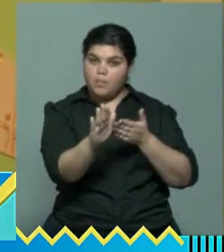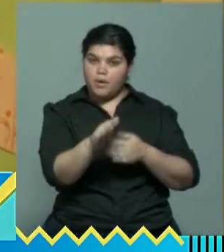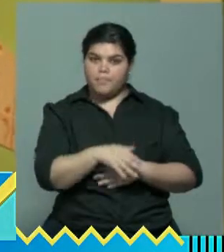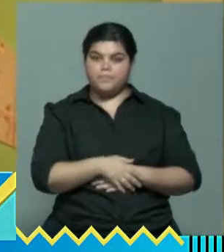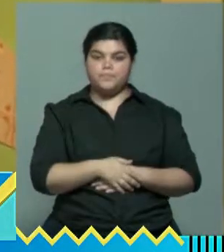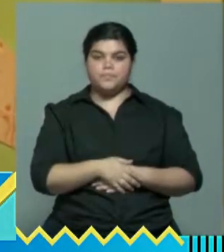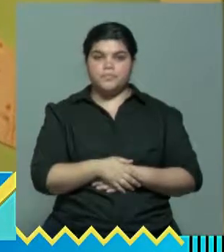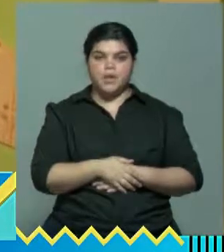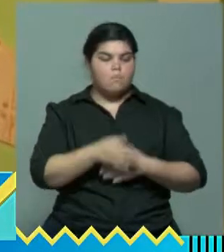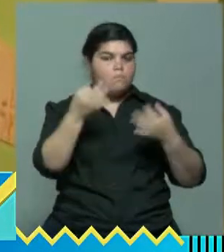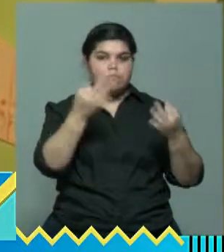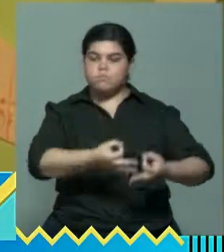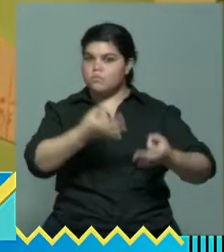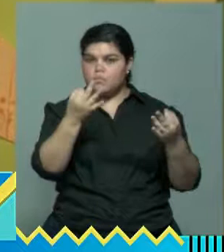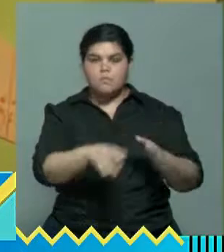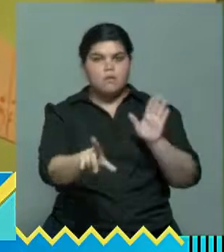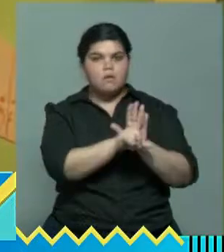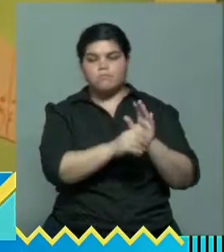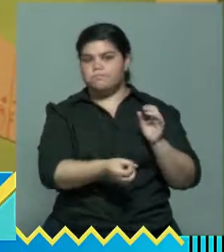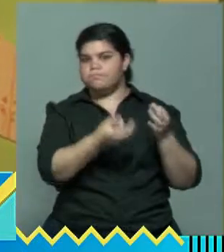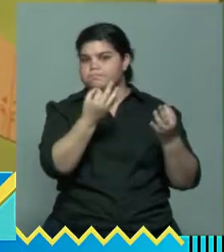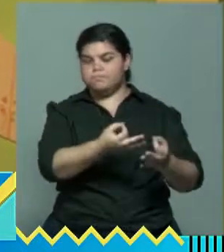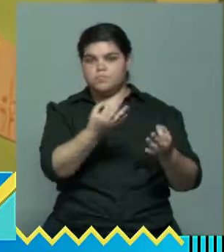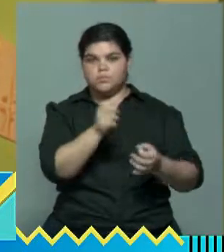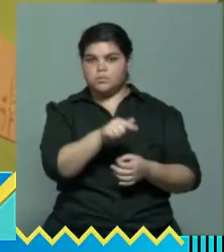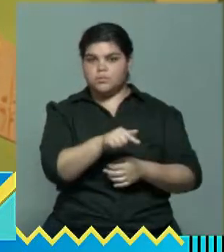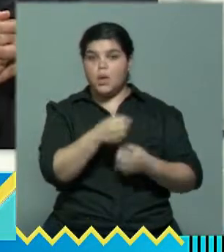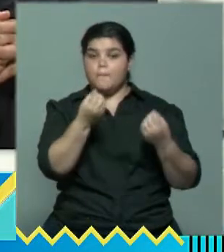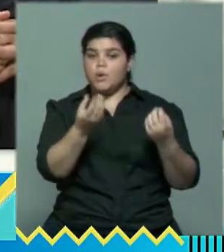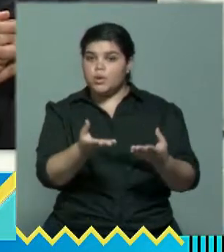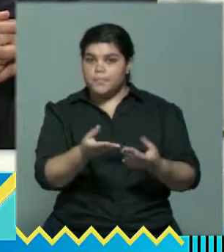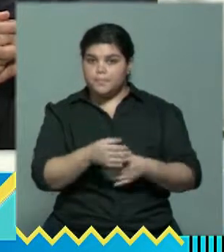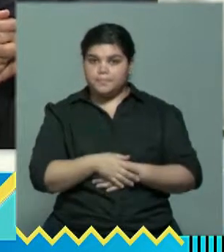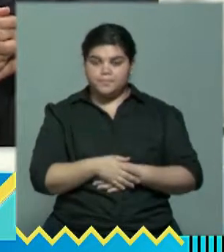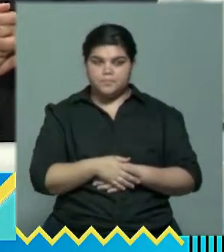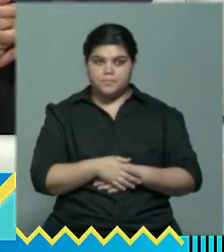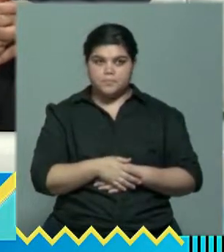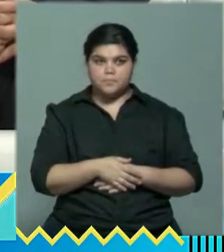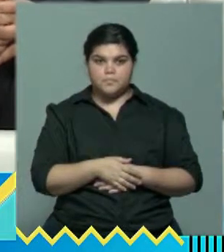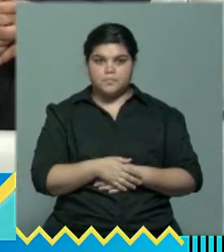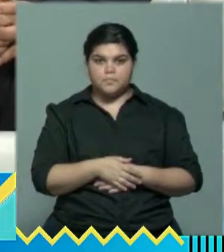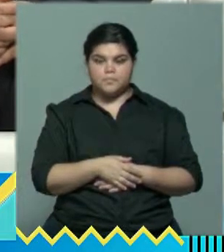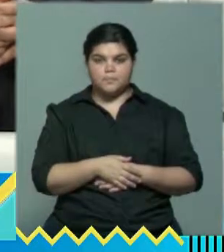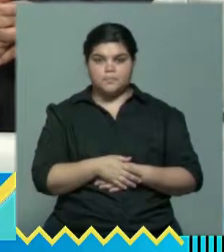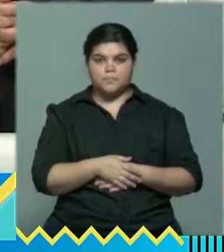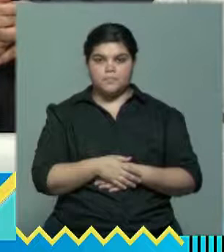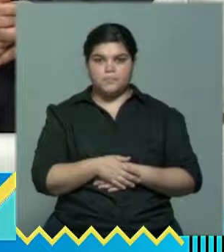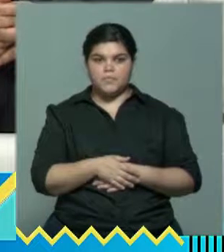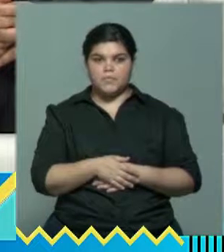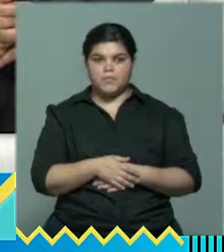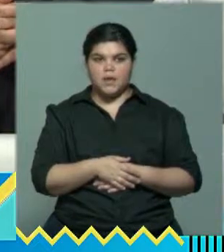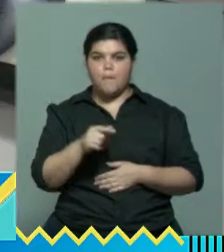muy buena. Fundamentalmente porque no da la opción a